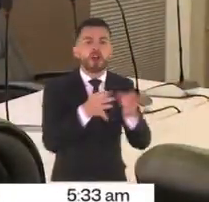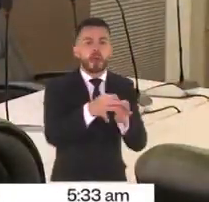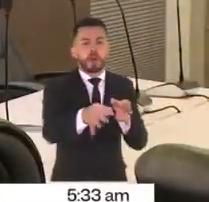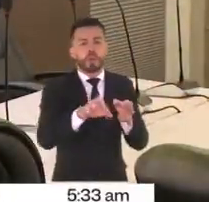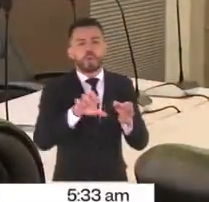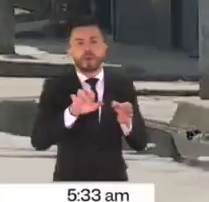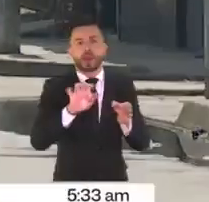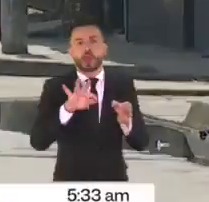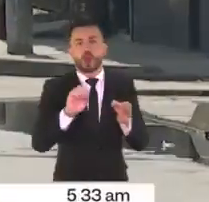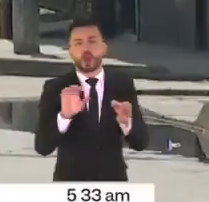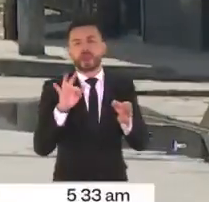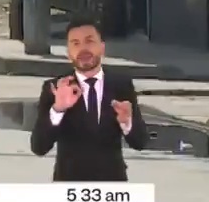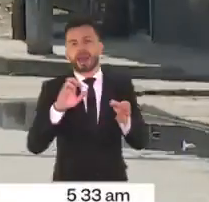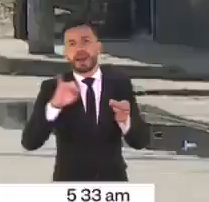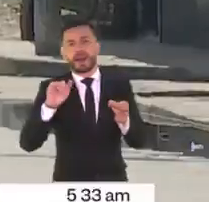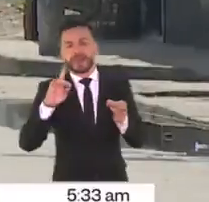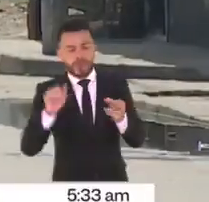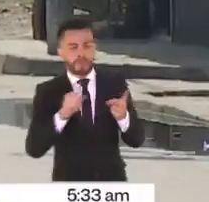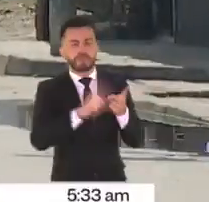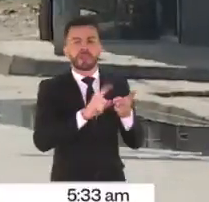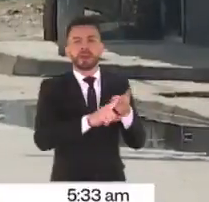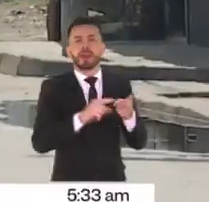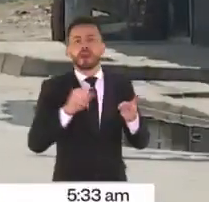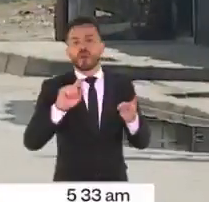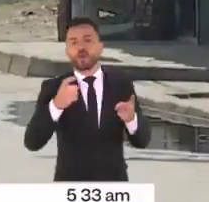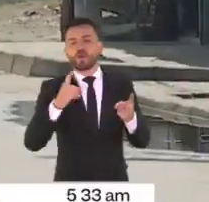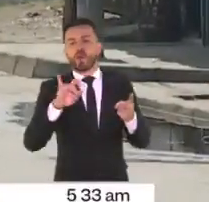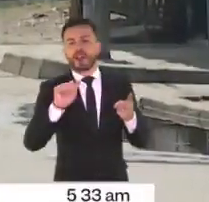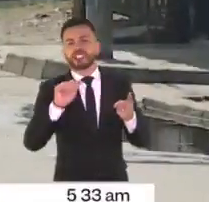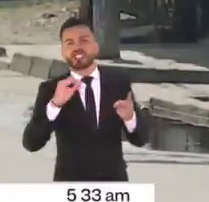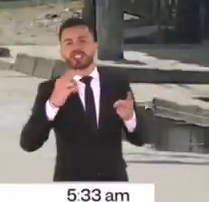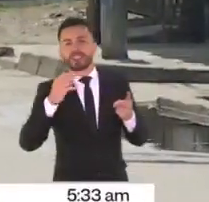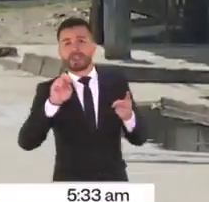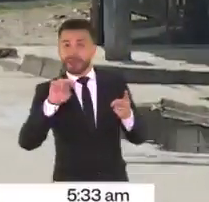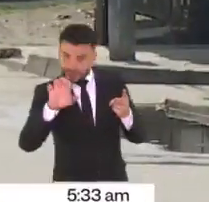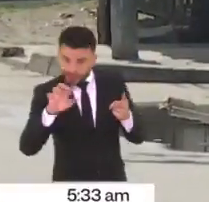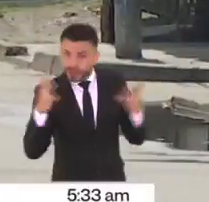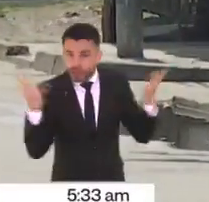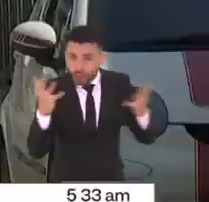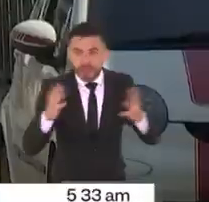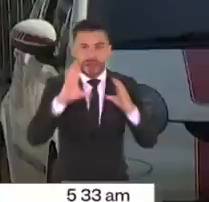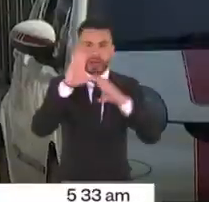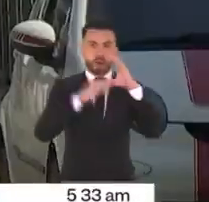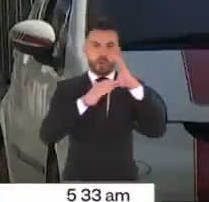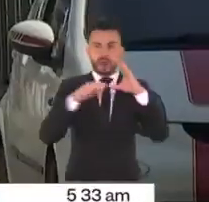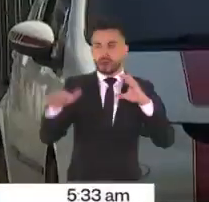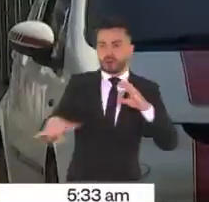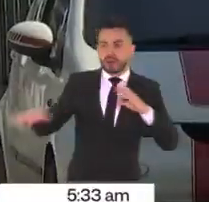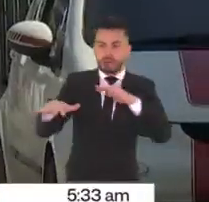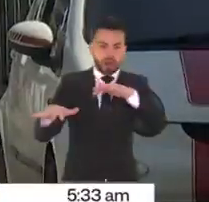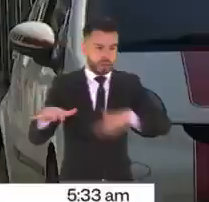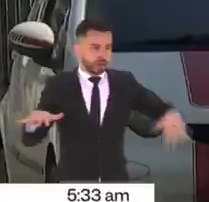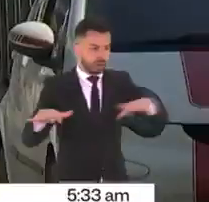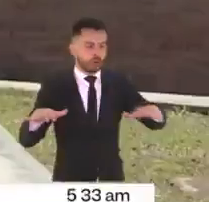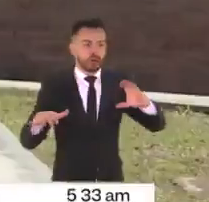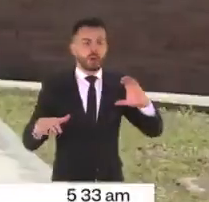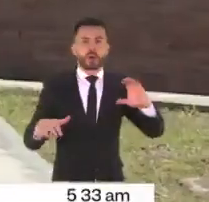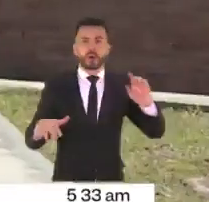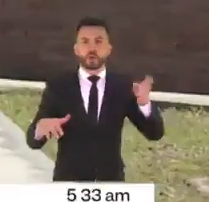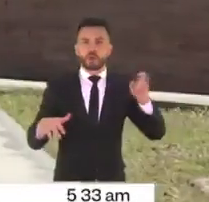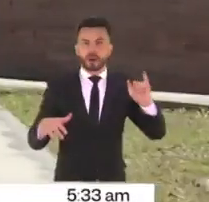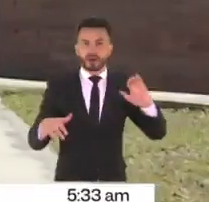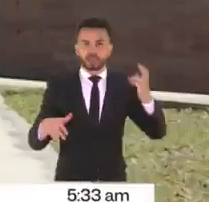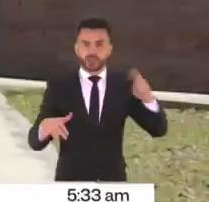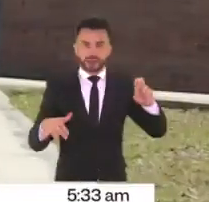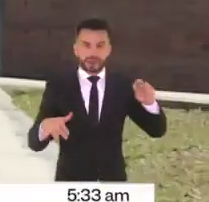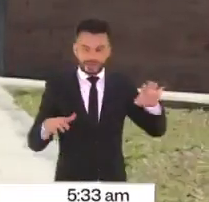obviamente guachen la detención se habría dado en zona limítrofe entre los municipios caucano de Puerto Tejada y guachené además en